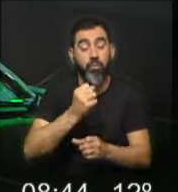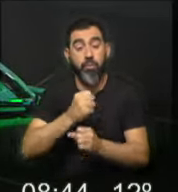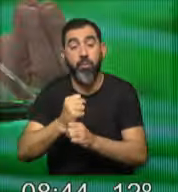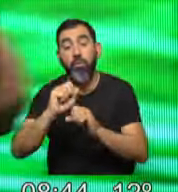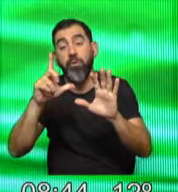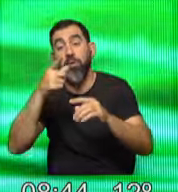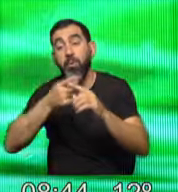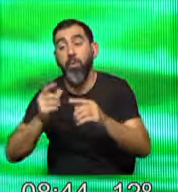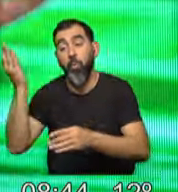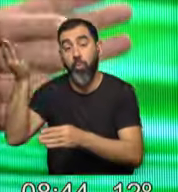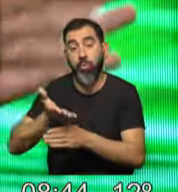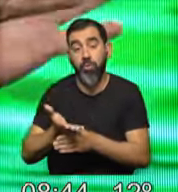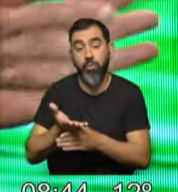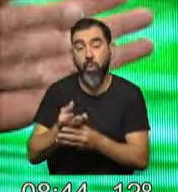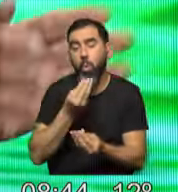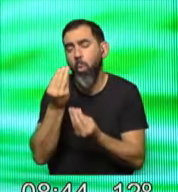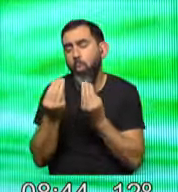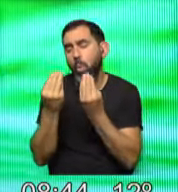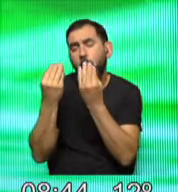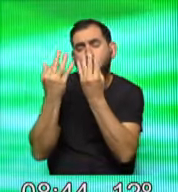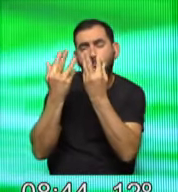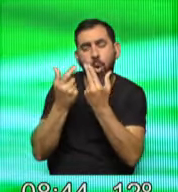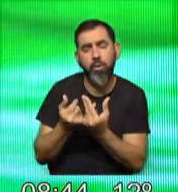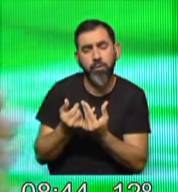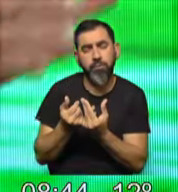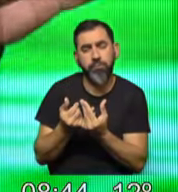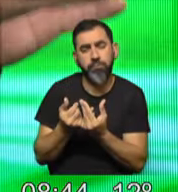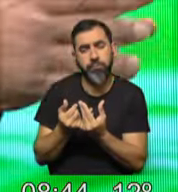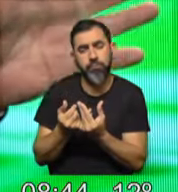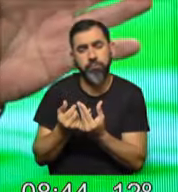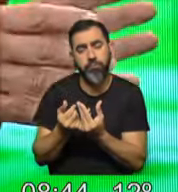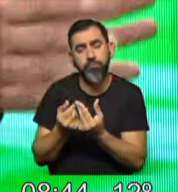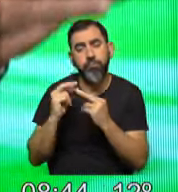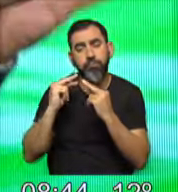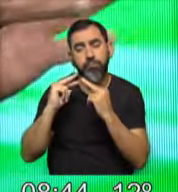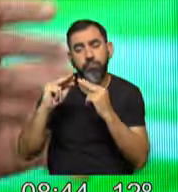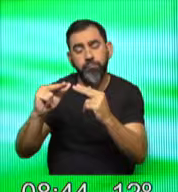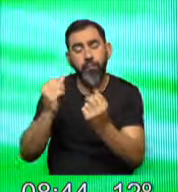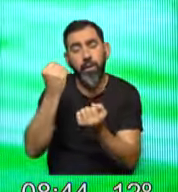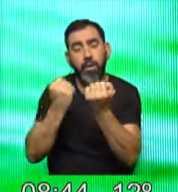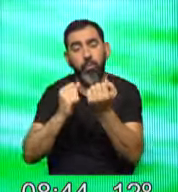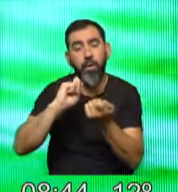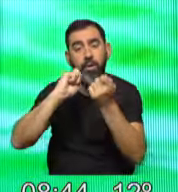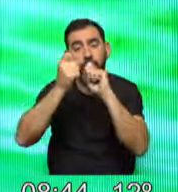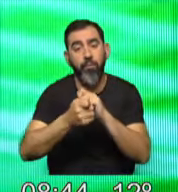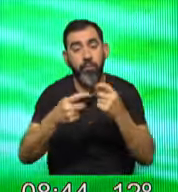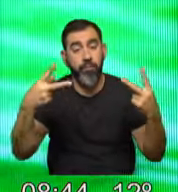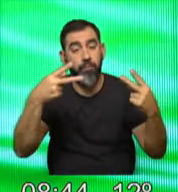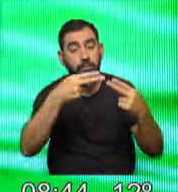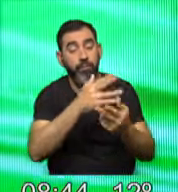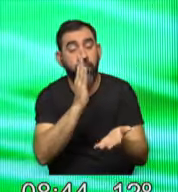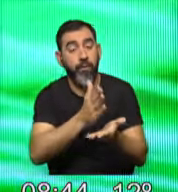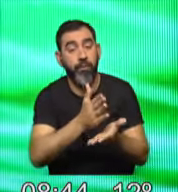un siete y medio Entonces cómo ellos organizaron sustentabilidad económica en la reforma que hicieron recortando derechos